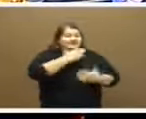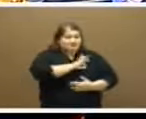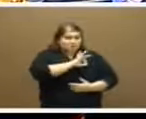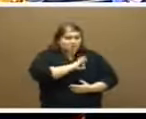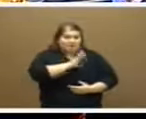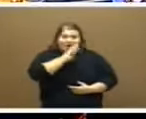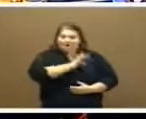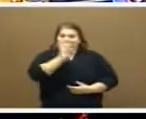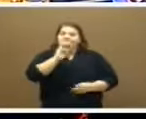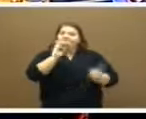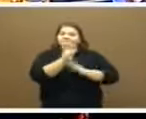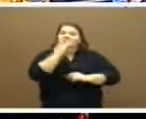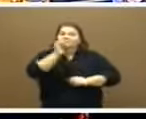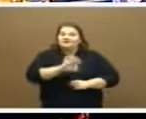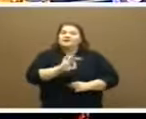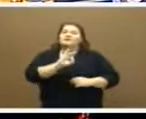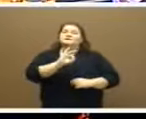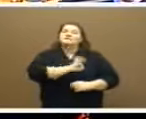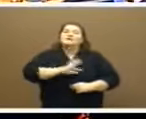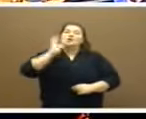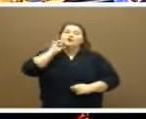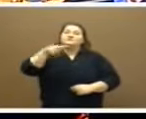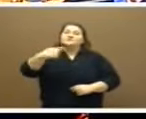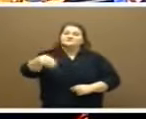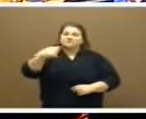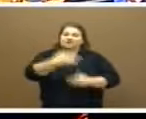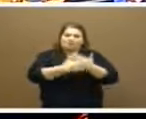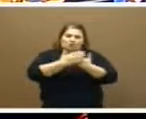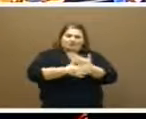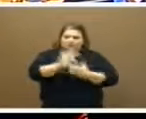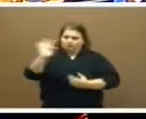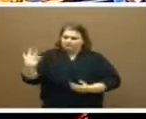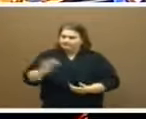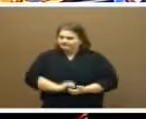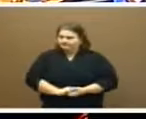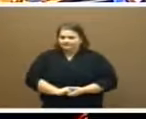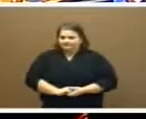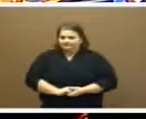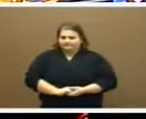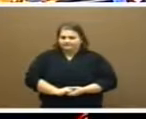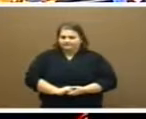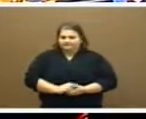señoría. Para su contestación tiene la palabra la señora vicepresidenta del Gobierno.